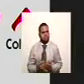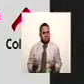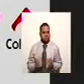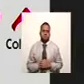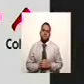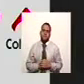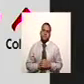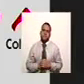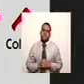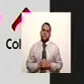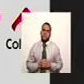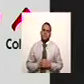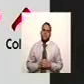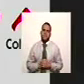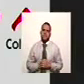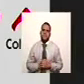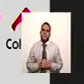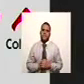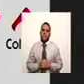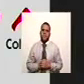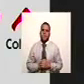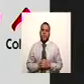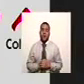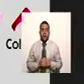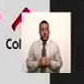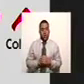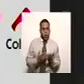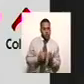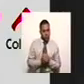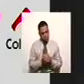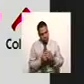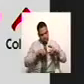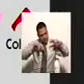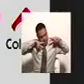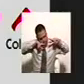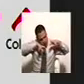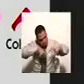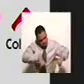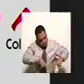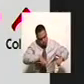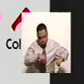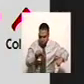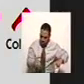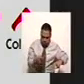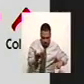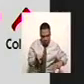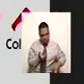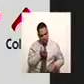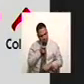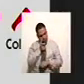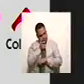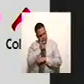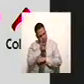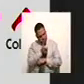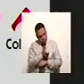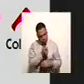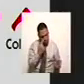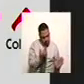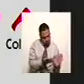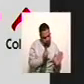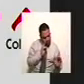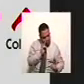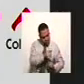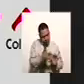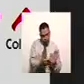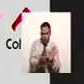¿dónde estaban los estudios de formalización y dónde estaba la capacidad de supervisión sobre los que están emitiendo los cupos